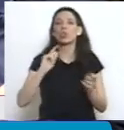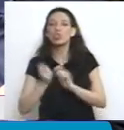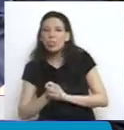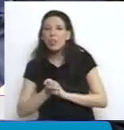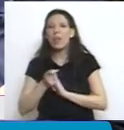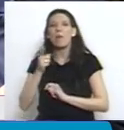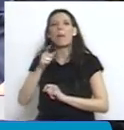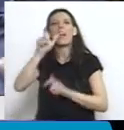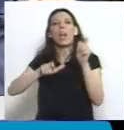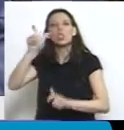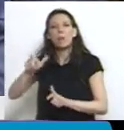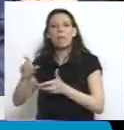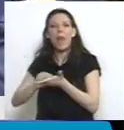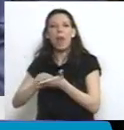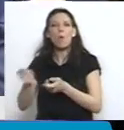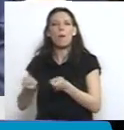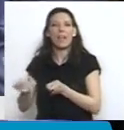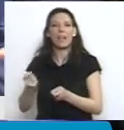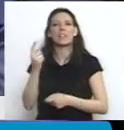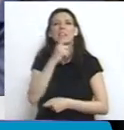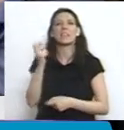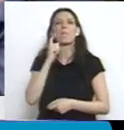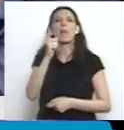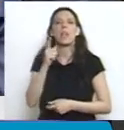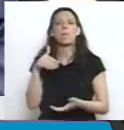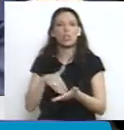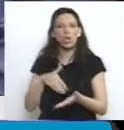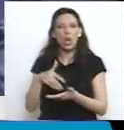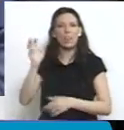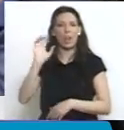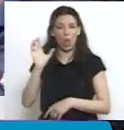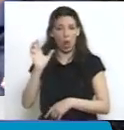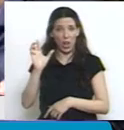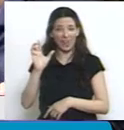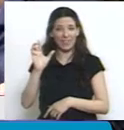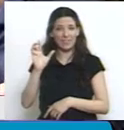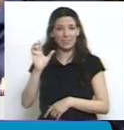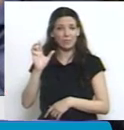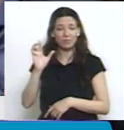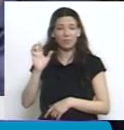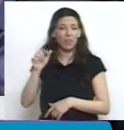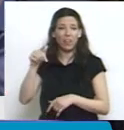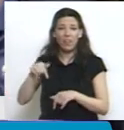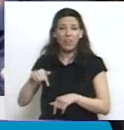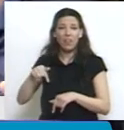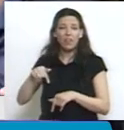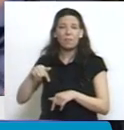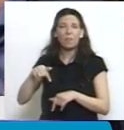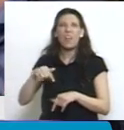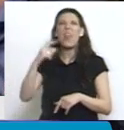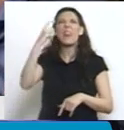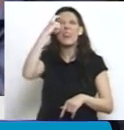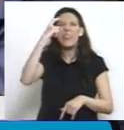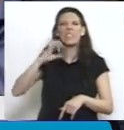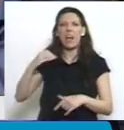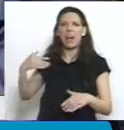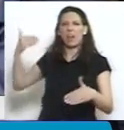trabajadores. 100.000 millones de dólares se fugaron durante estos más de 10